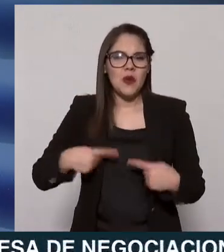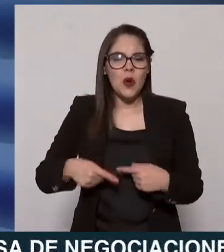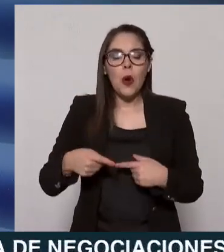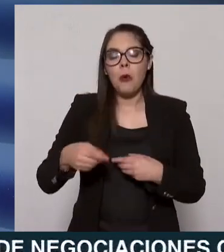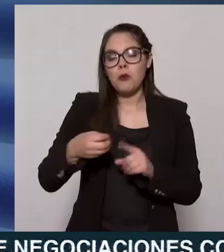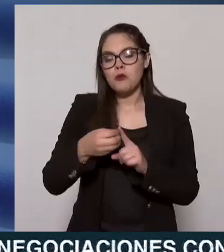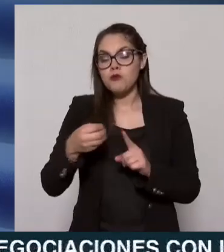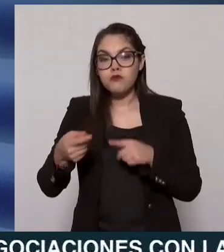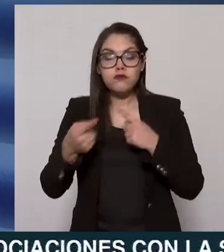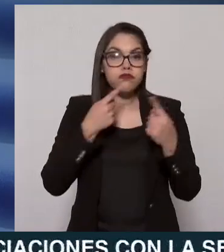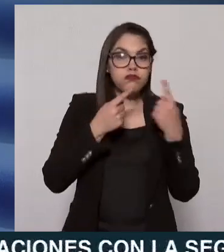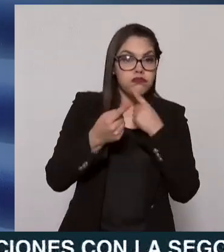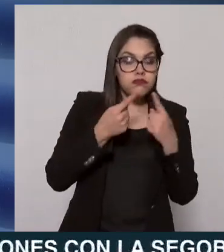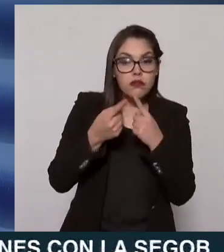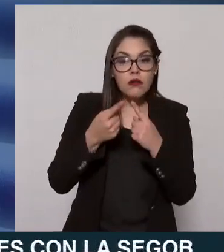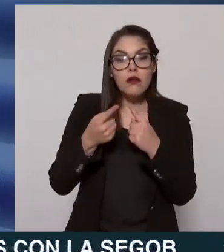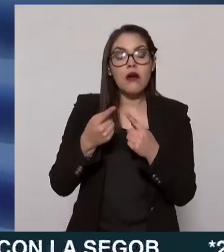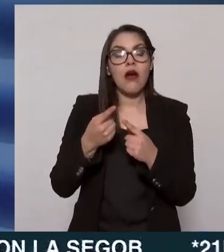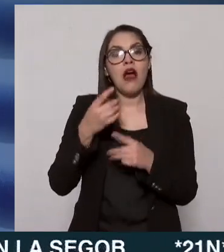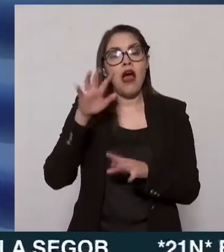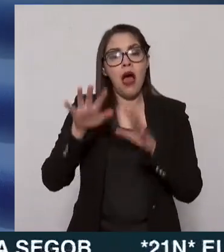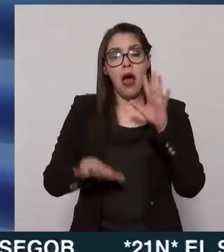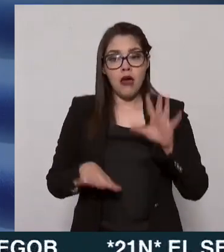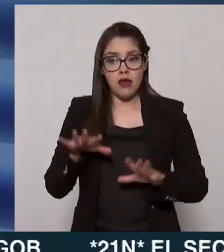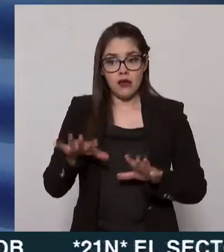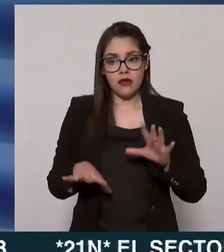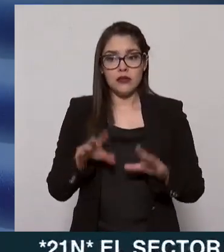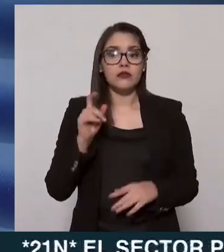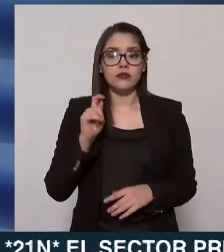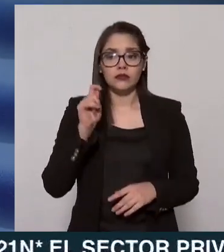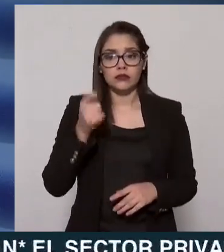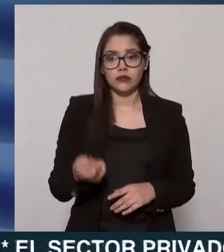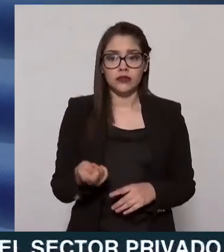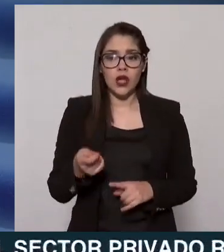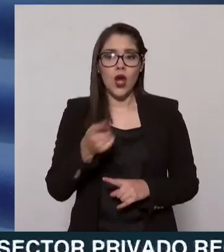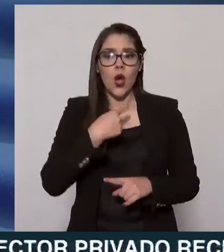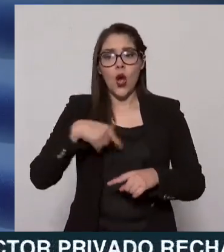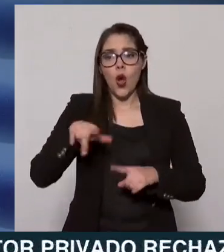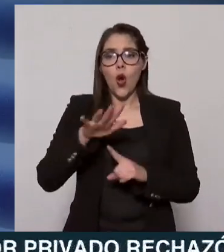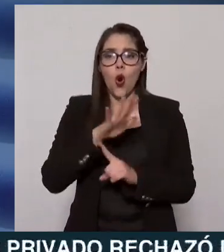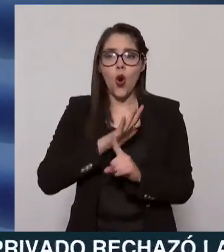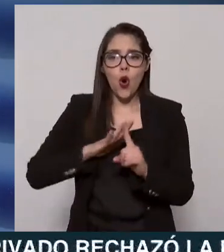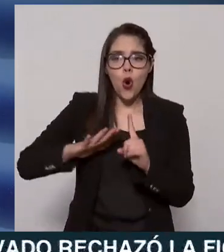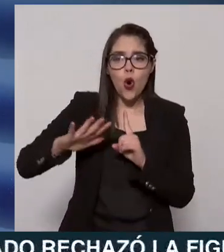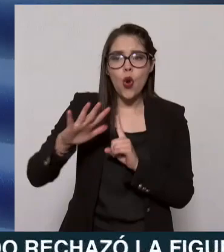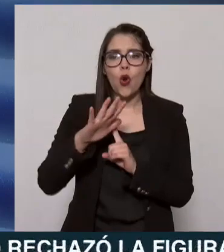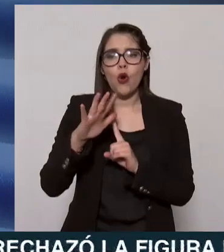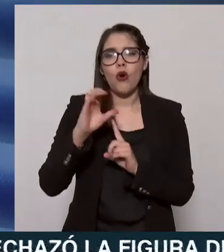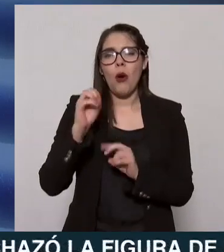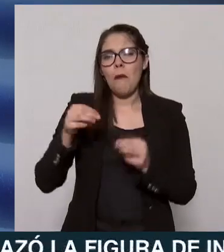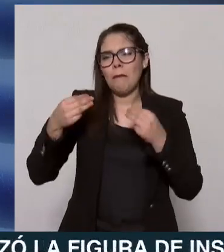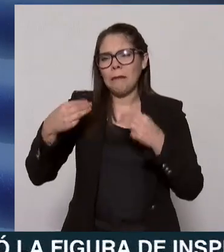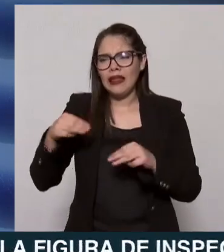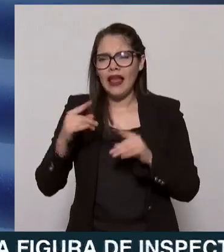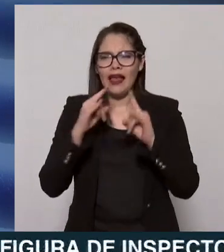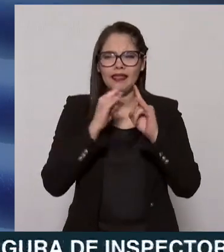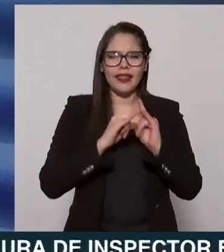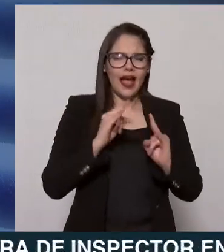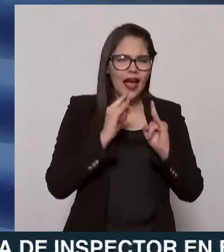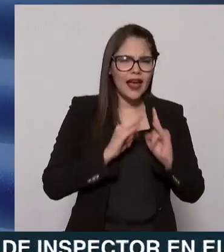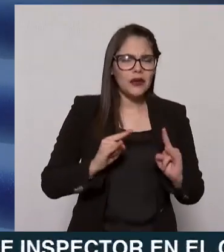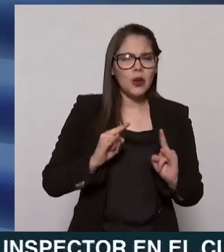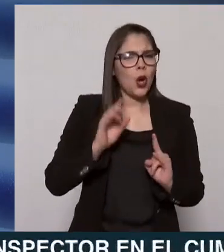organiza, muchas veces son barrios o mercados, tianguis,